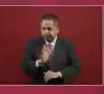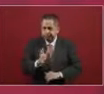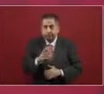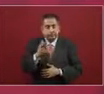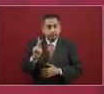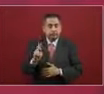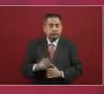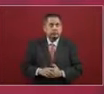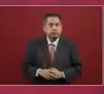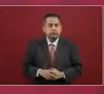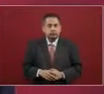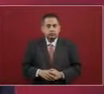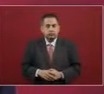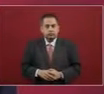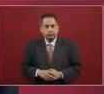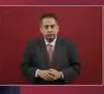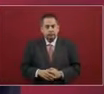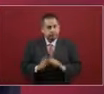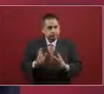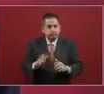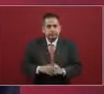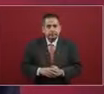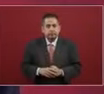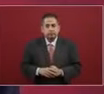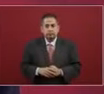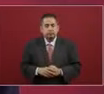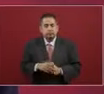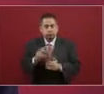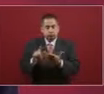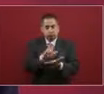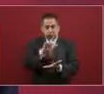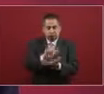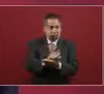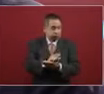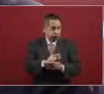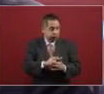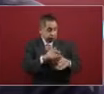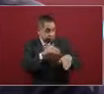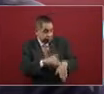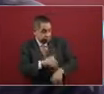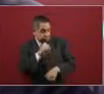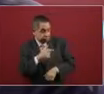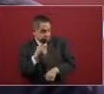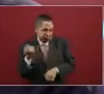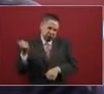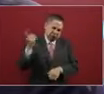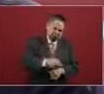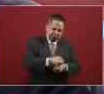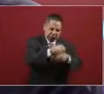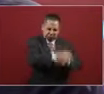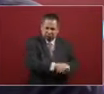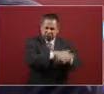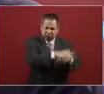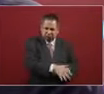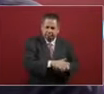pero ya no es la ley del garrote.